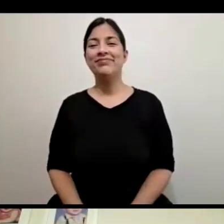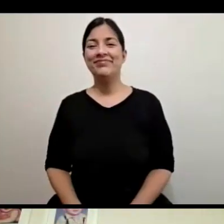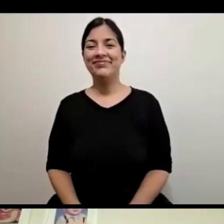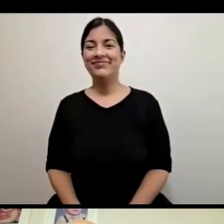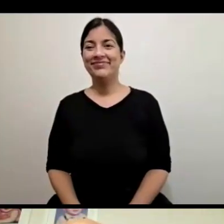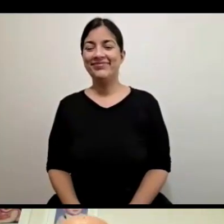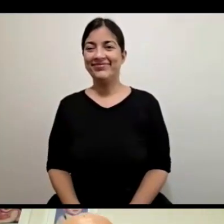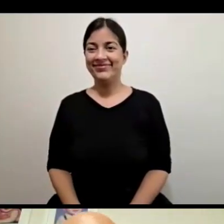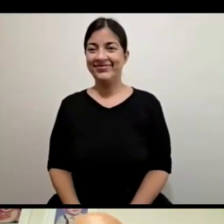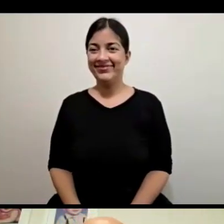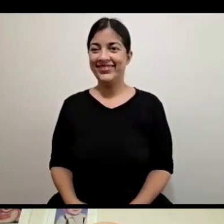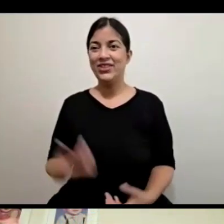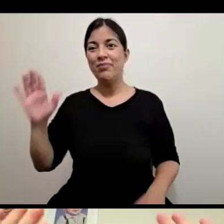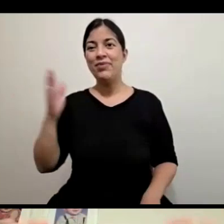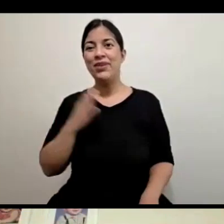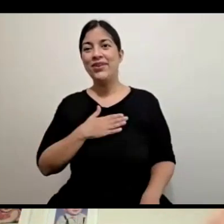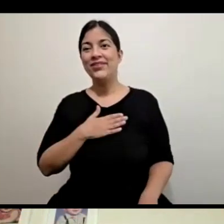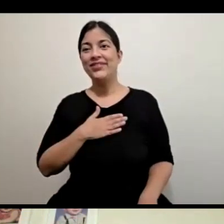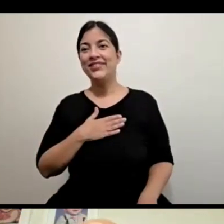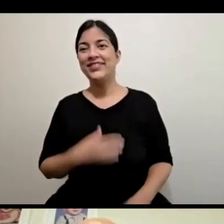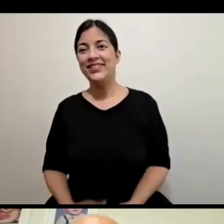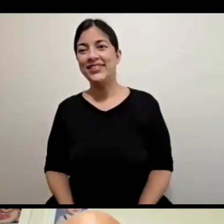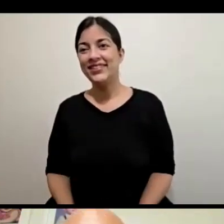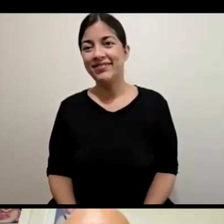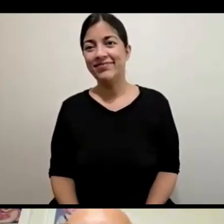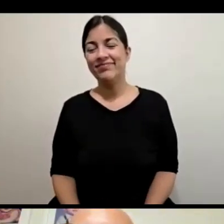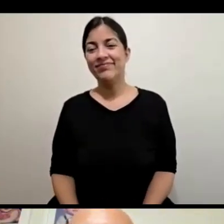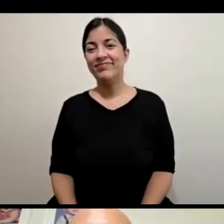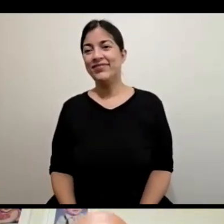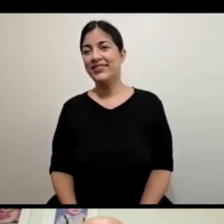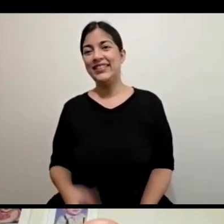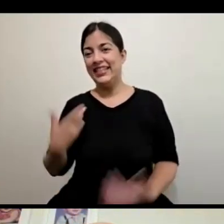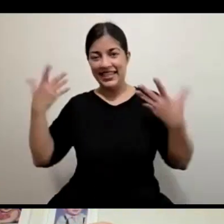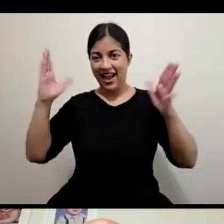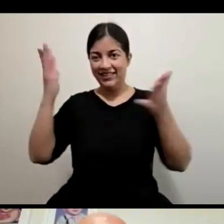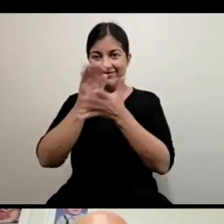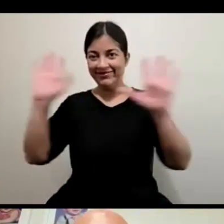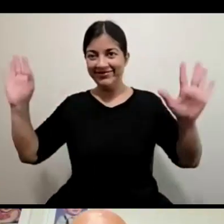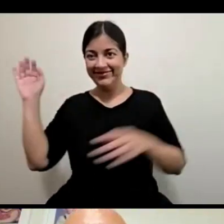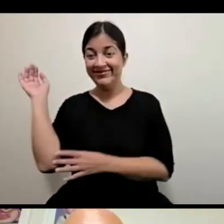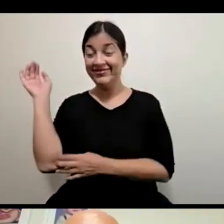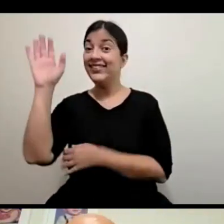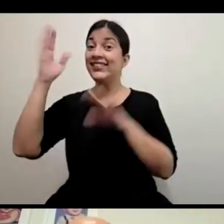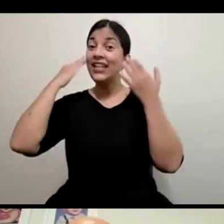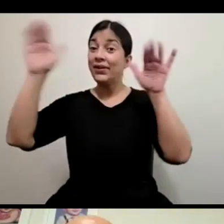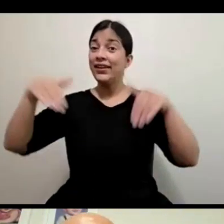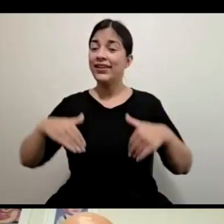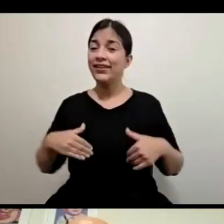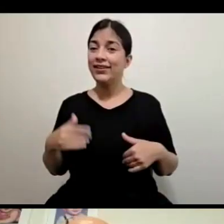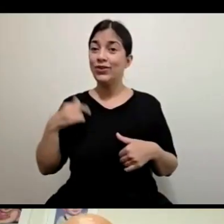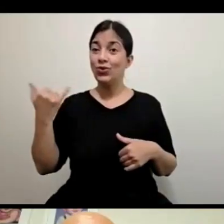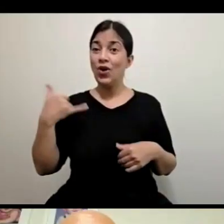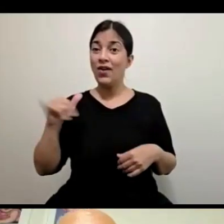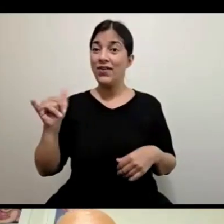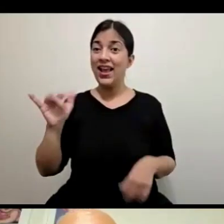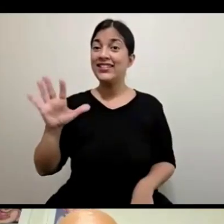Ay, bien, santa. Mira, no me va no va a frontear más. Mira, ¿saben qué? ¿Saben qué? Que todavía le quedan